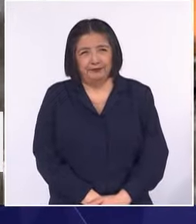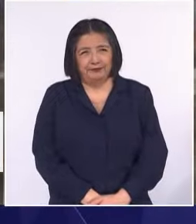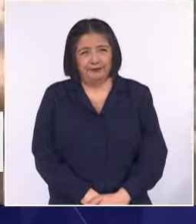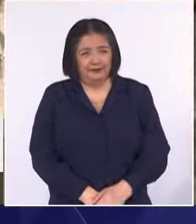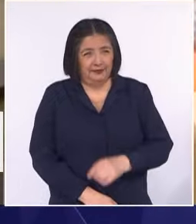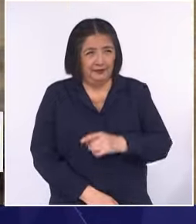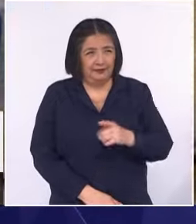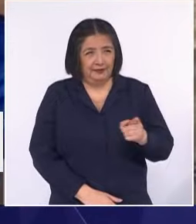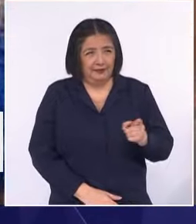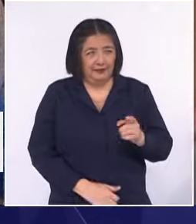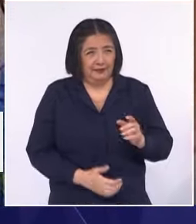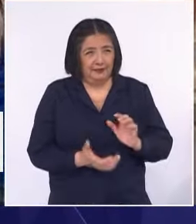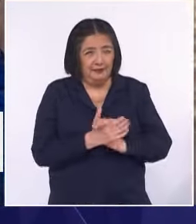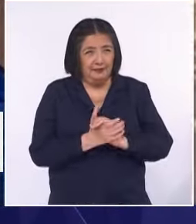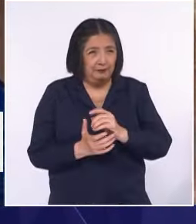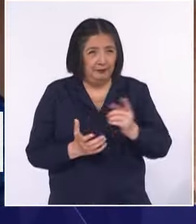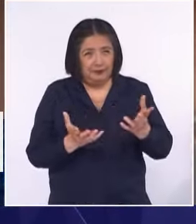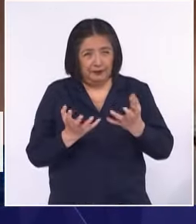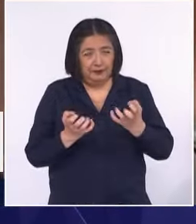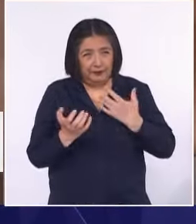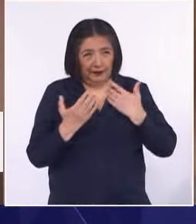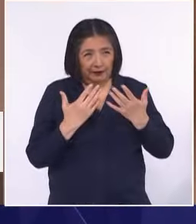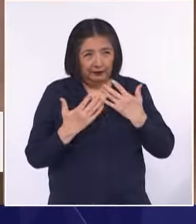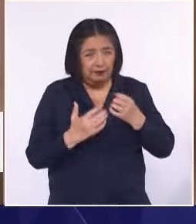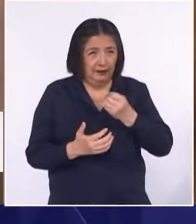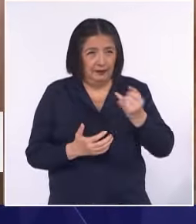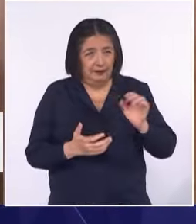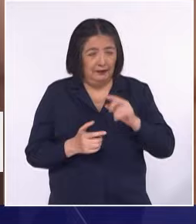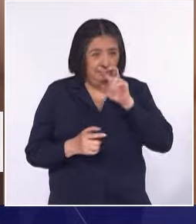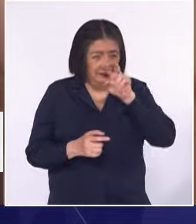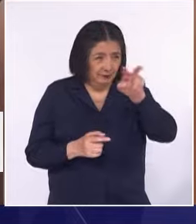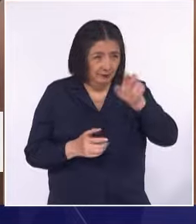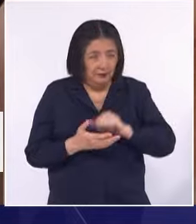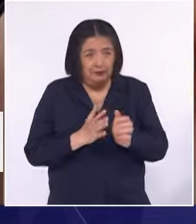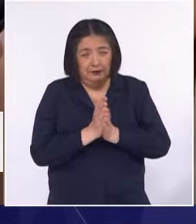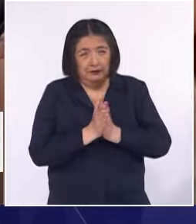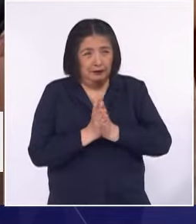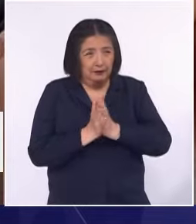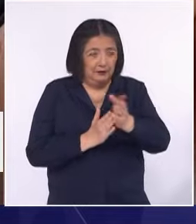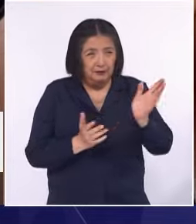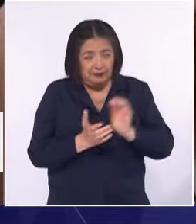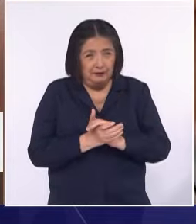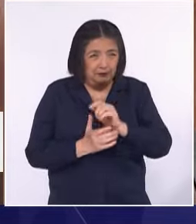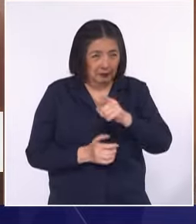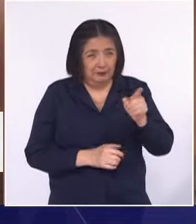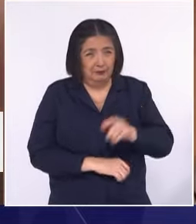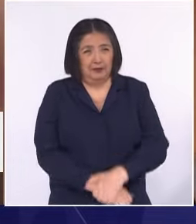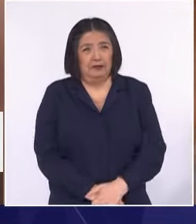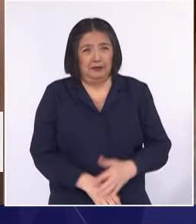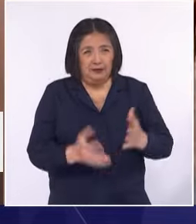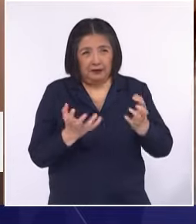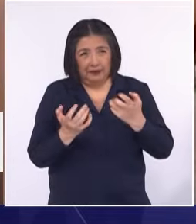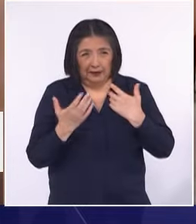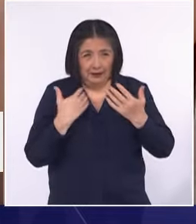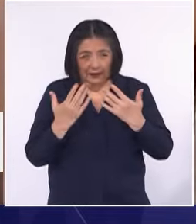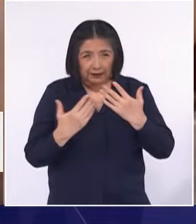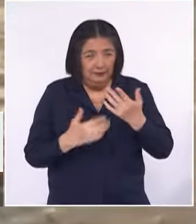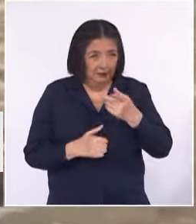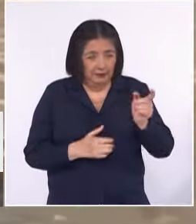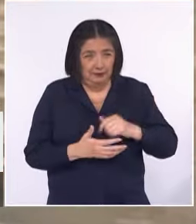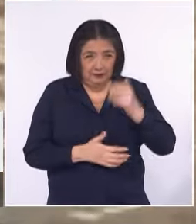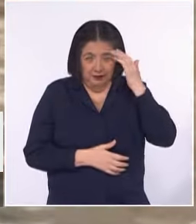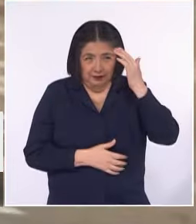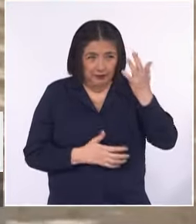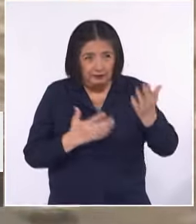Ahí están tus amigos, de repente tus amigos quieren decir algo también, porque los veo ahí entusiasmados, atrás tuyo, queriendo contarnos algo, mandar